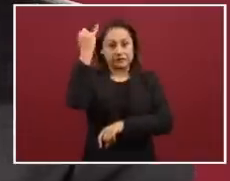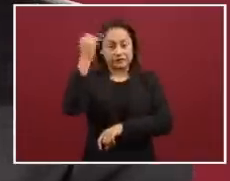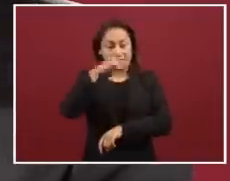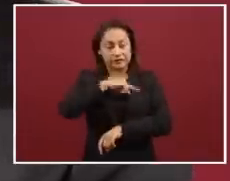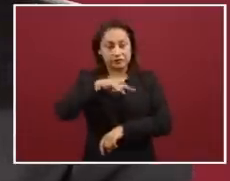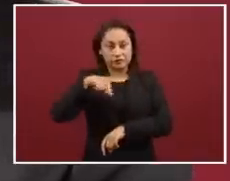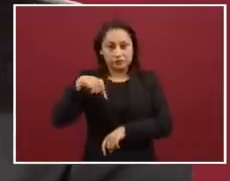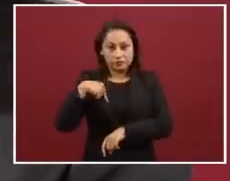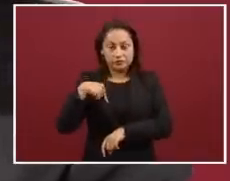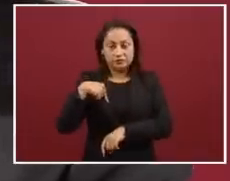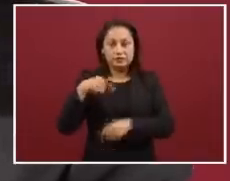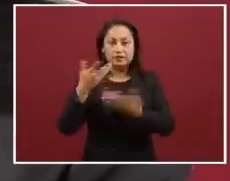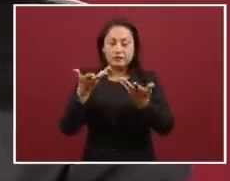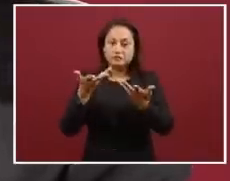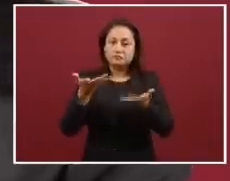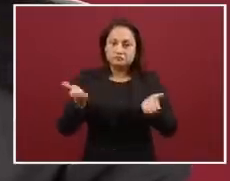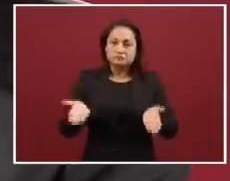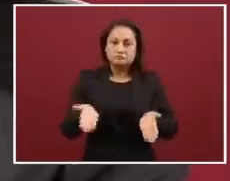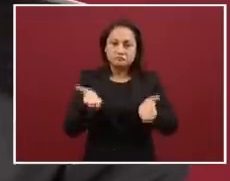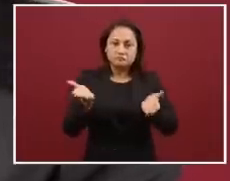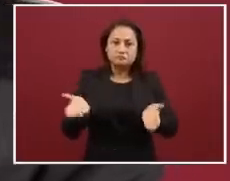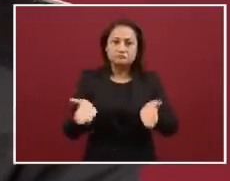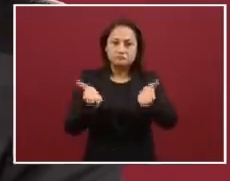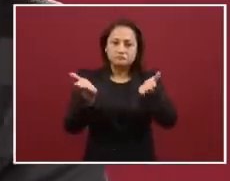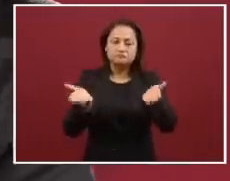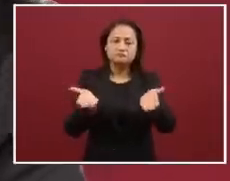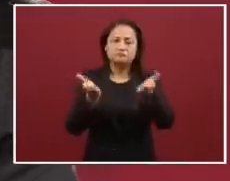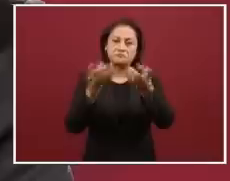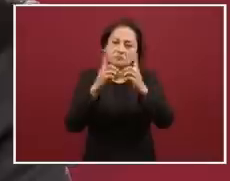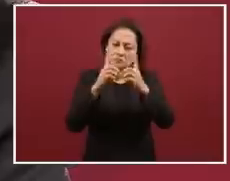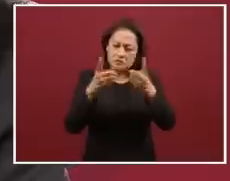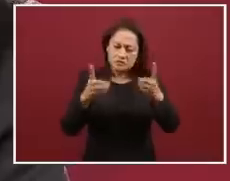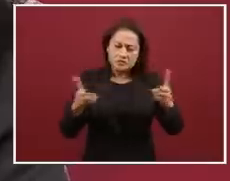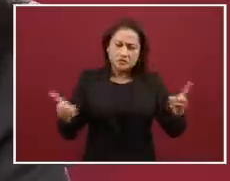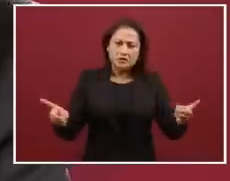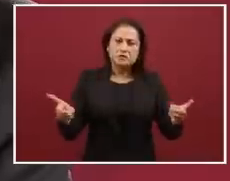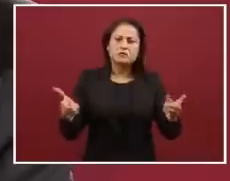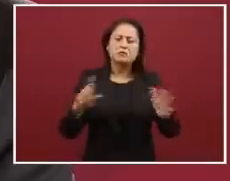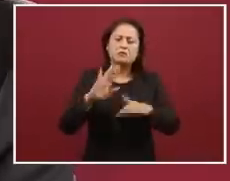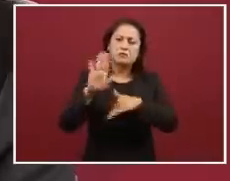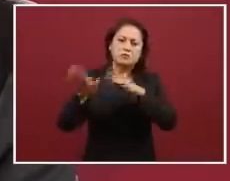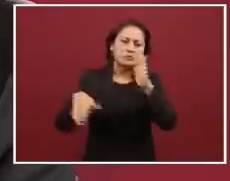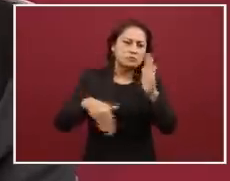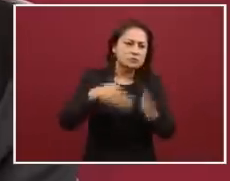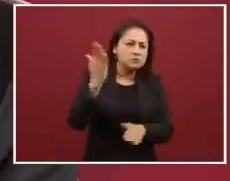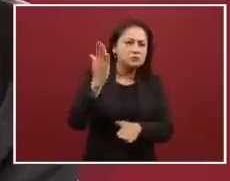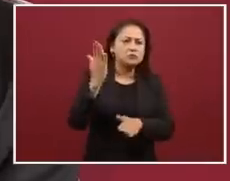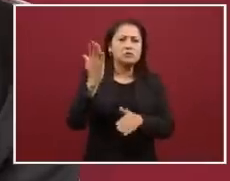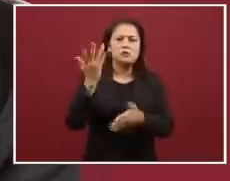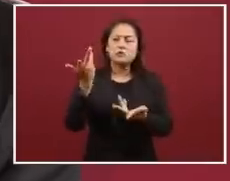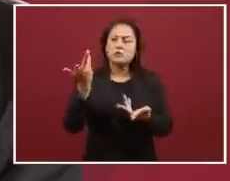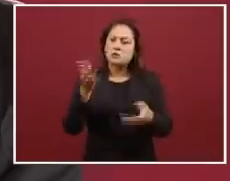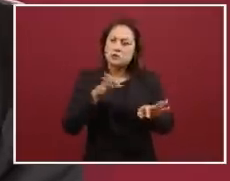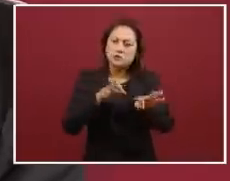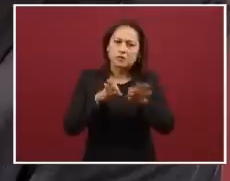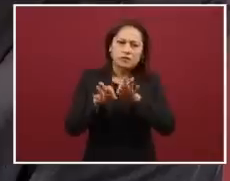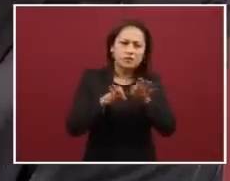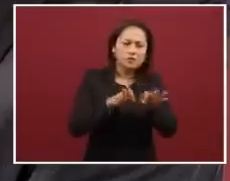de impulsar el desarrollo, actividades productivas, crear empleos,